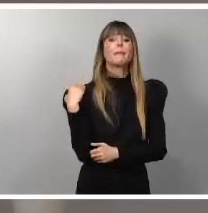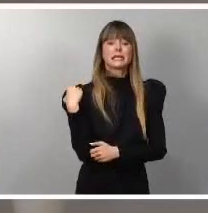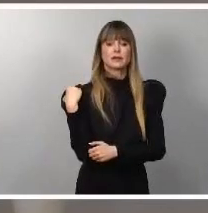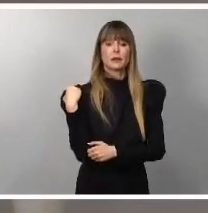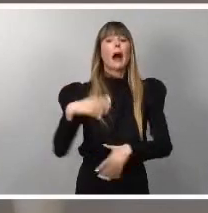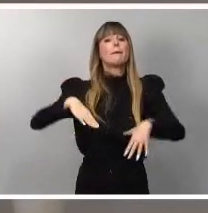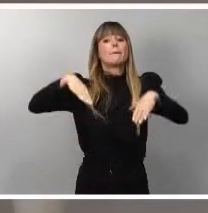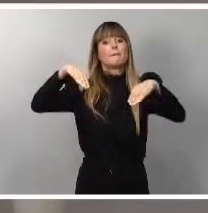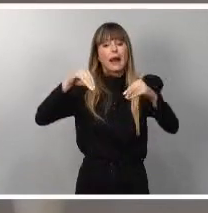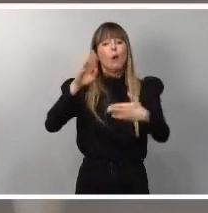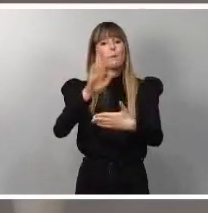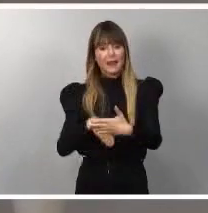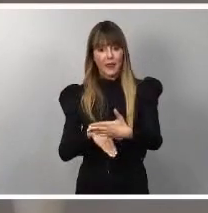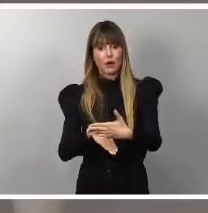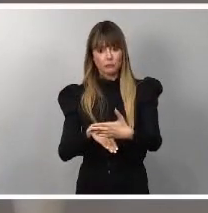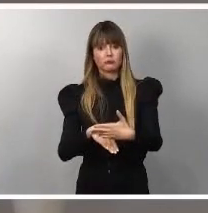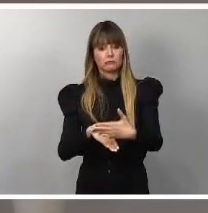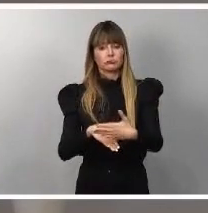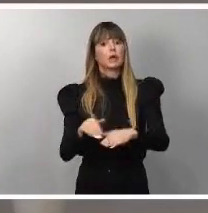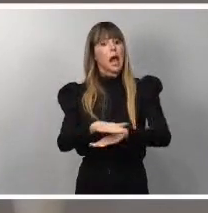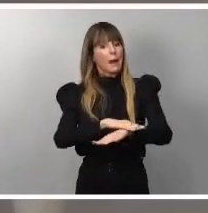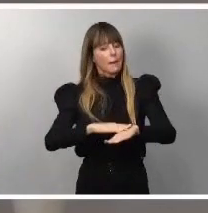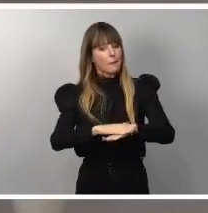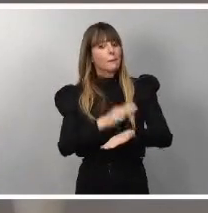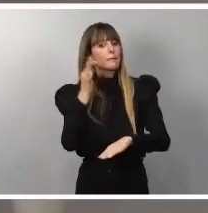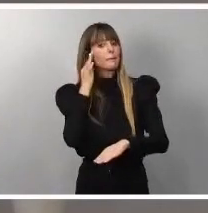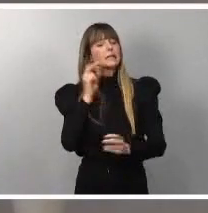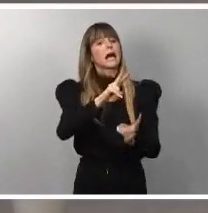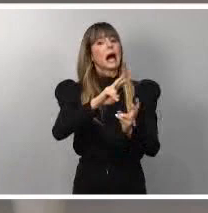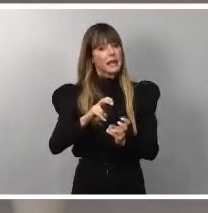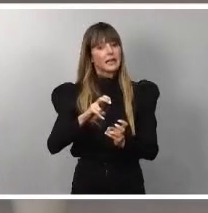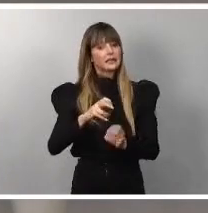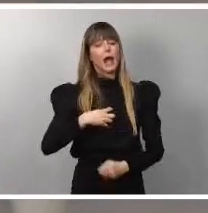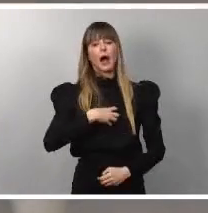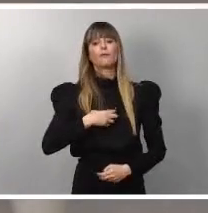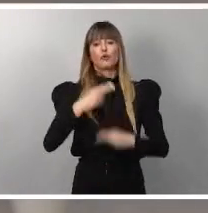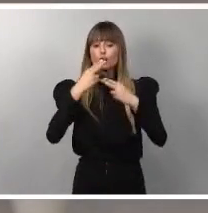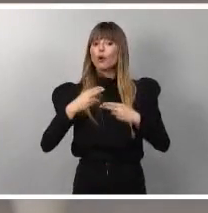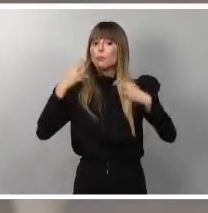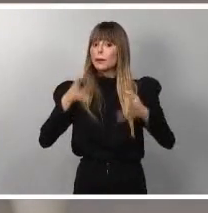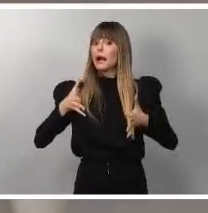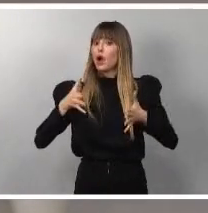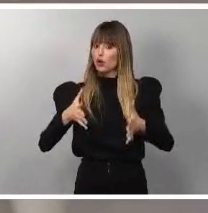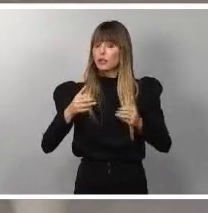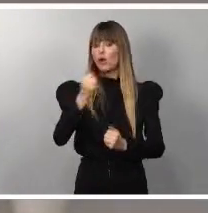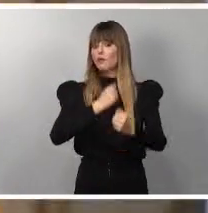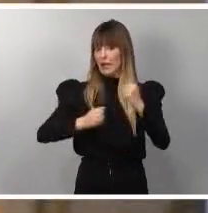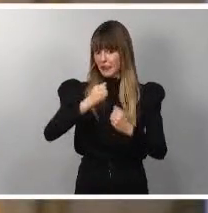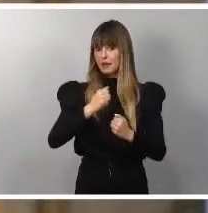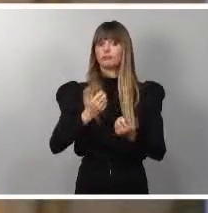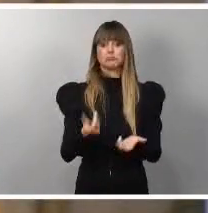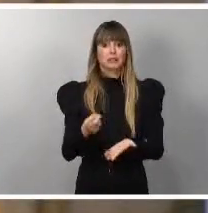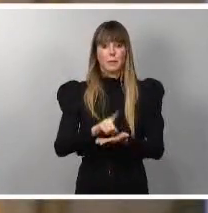Palau, en Barcelona, como también la propia ministra de Hacienda y de Función Pública en el Consejo de Política Fiscal y Financiera. Y bueno,